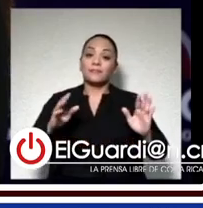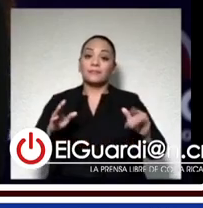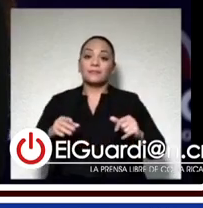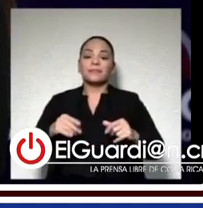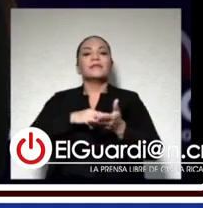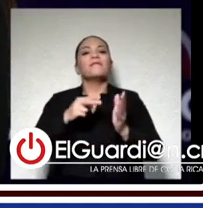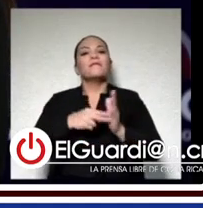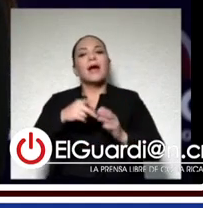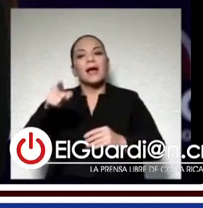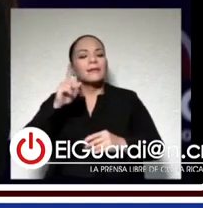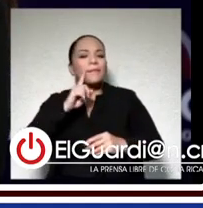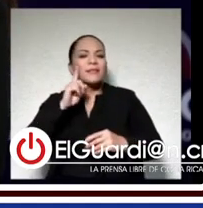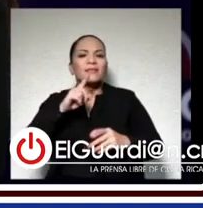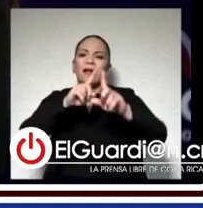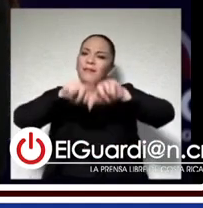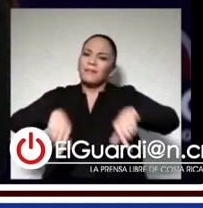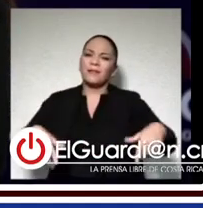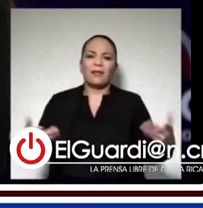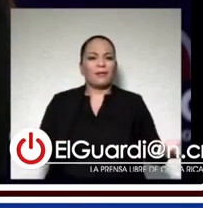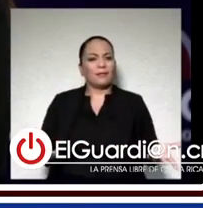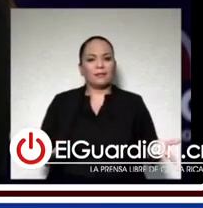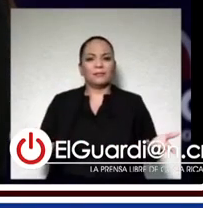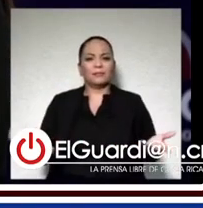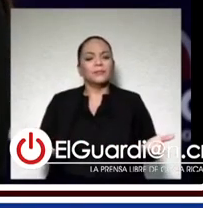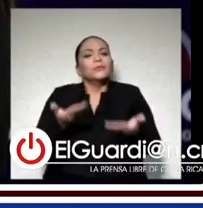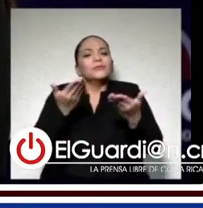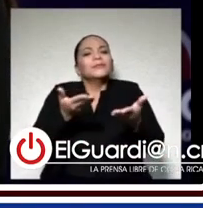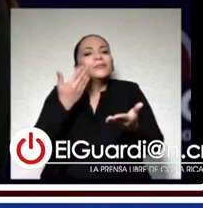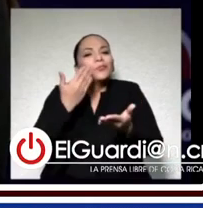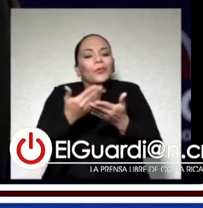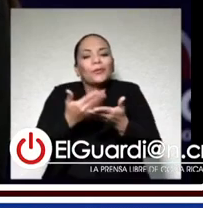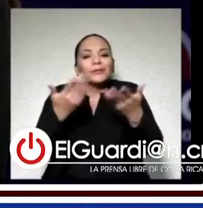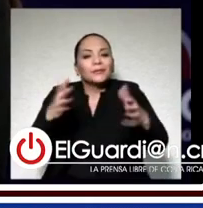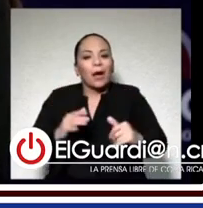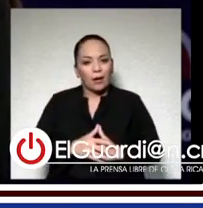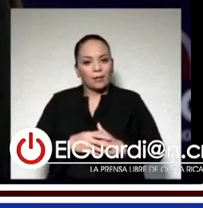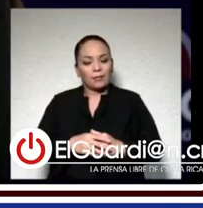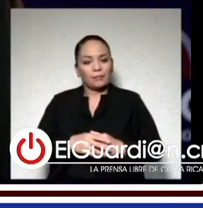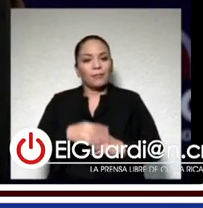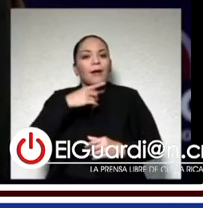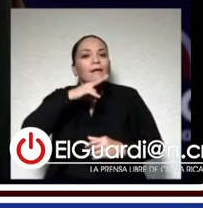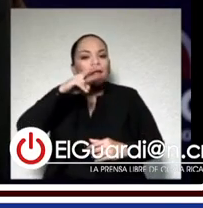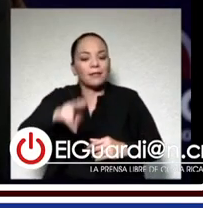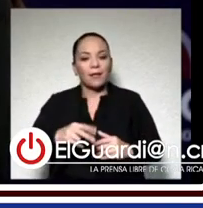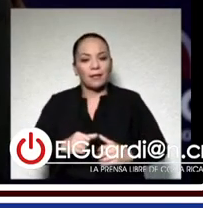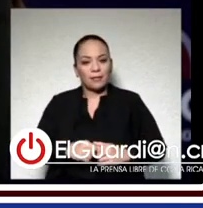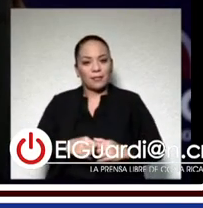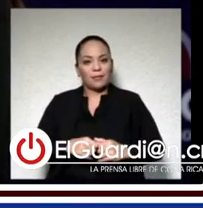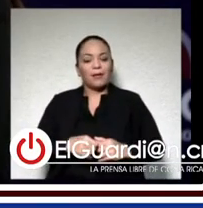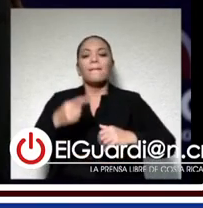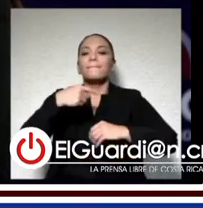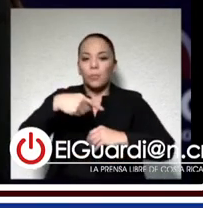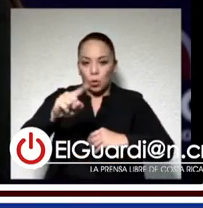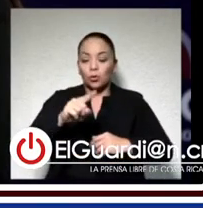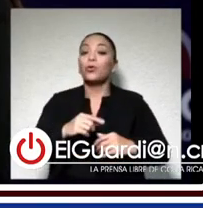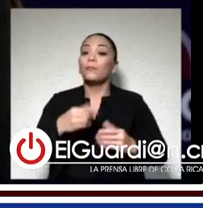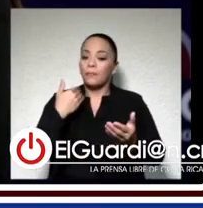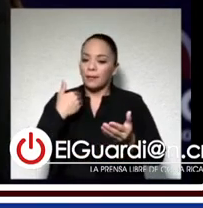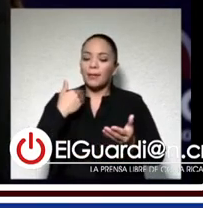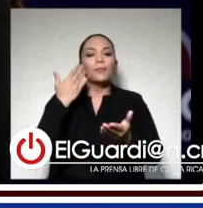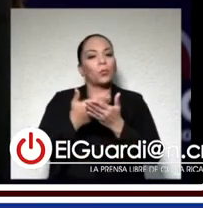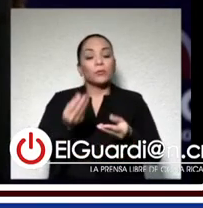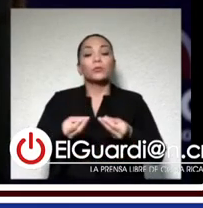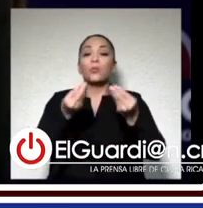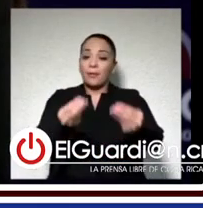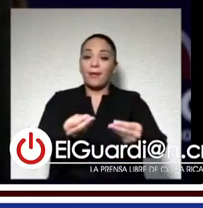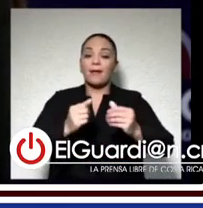eliminada. Le di las pruebas para que se cara toda la verdad. Y muy pronto las van a tener, porque